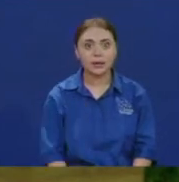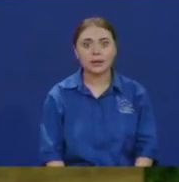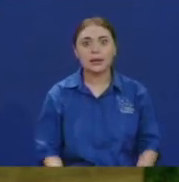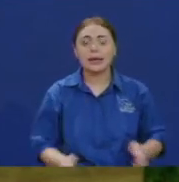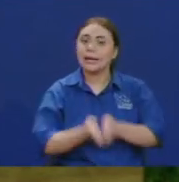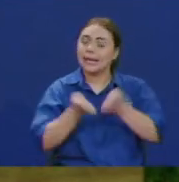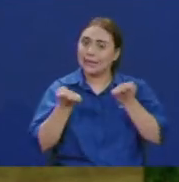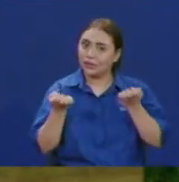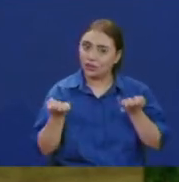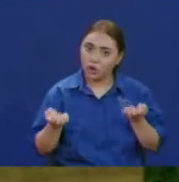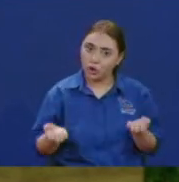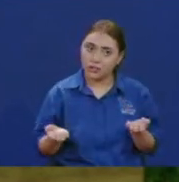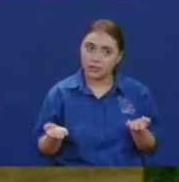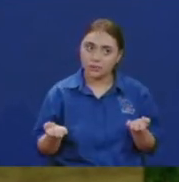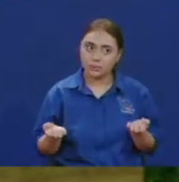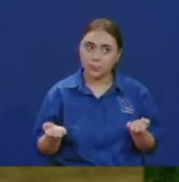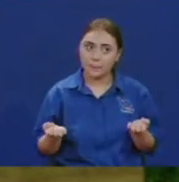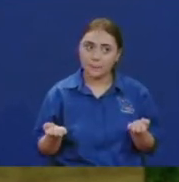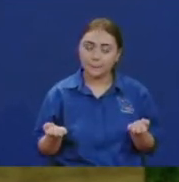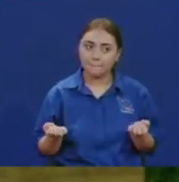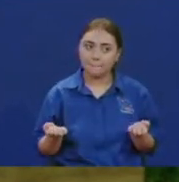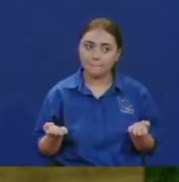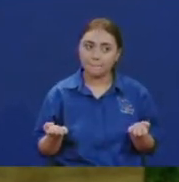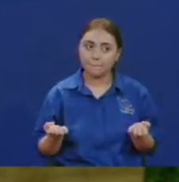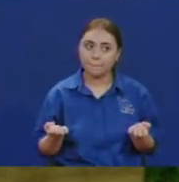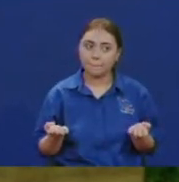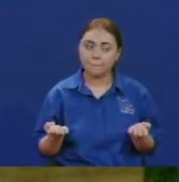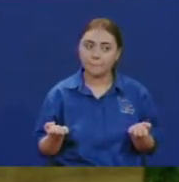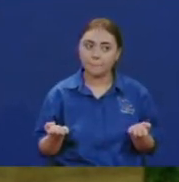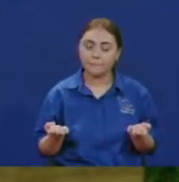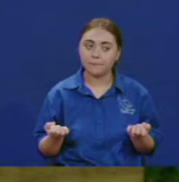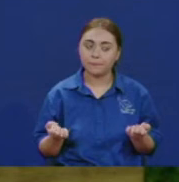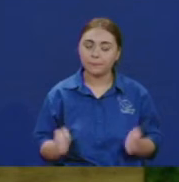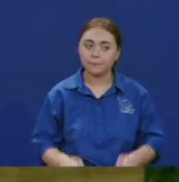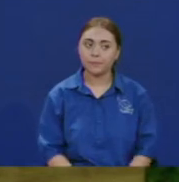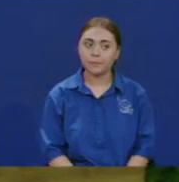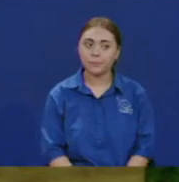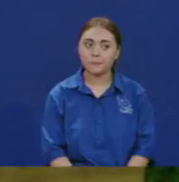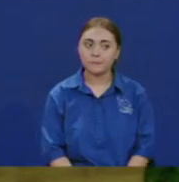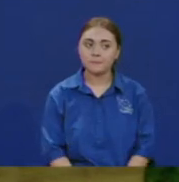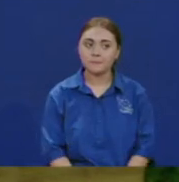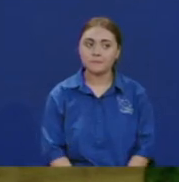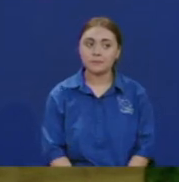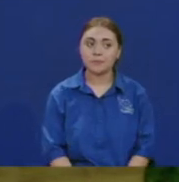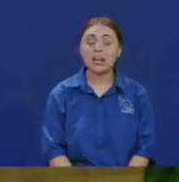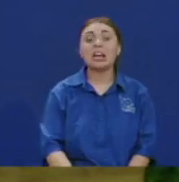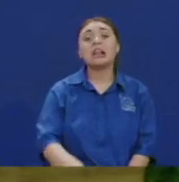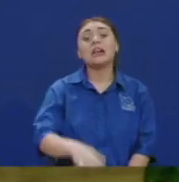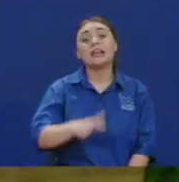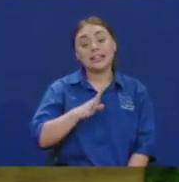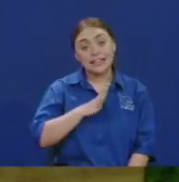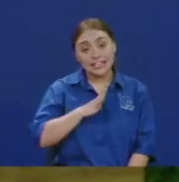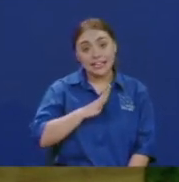podían participar de la Pascua del mes de Aviv la tenían que celebrar el segundo mes, el mes